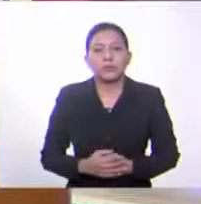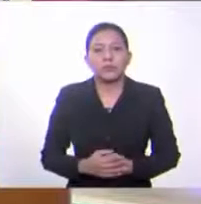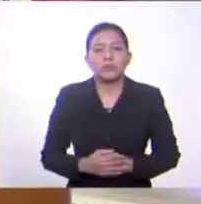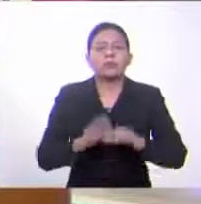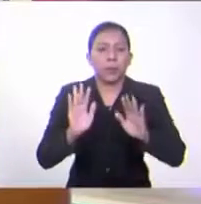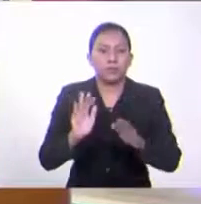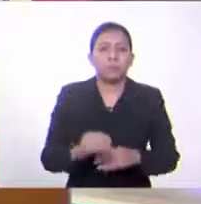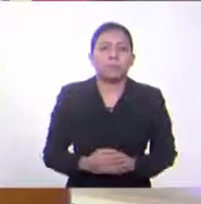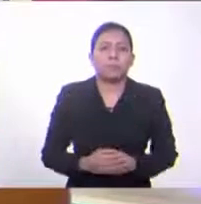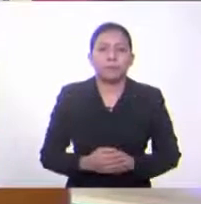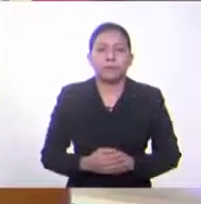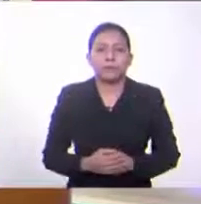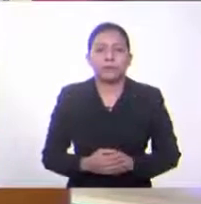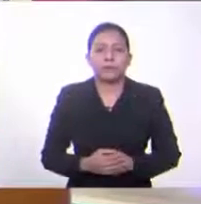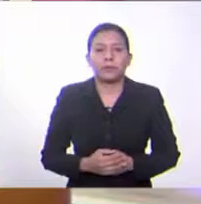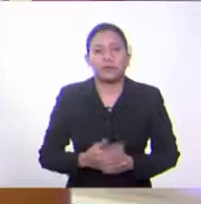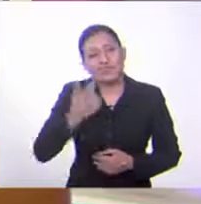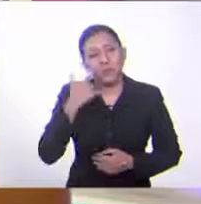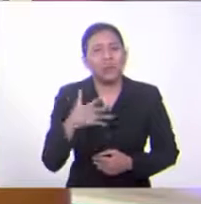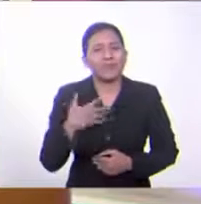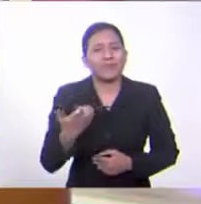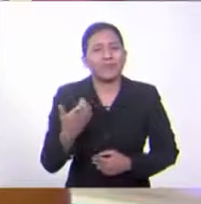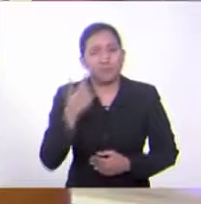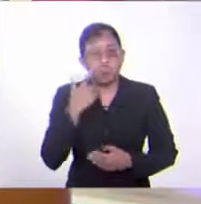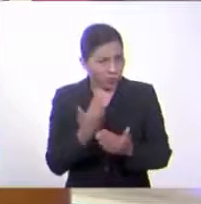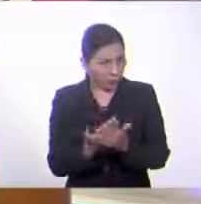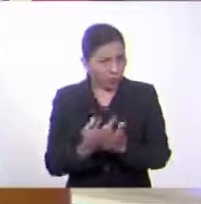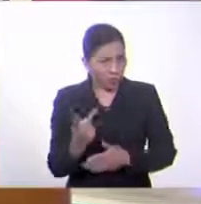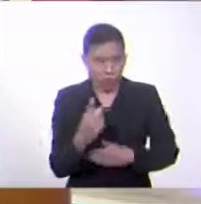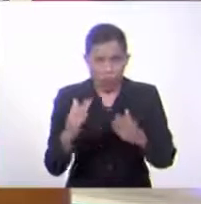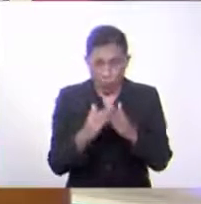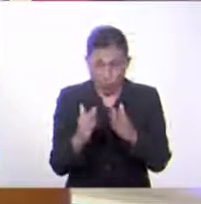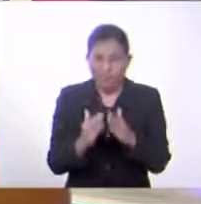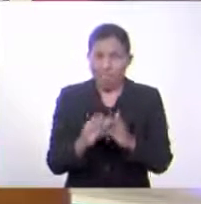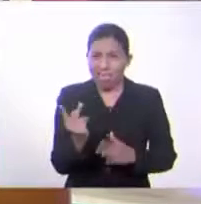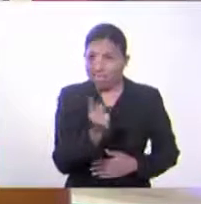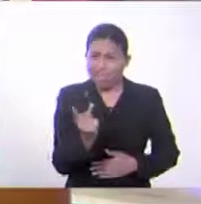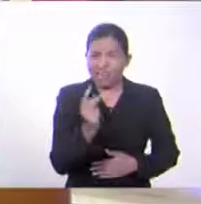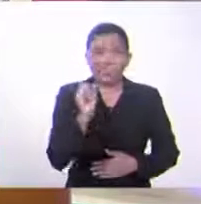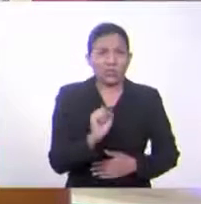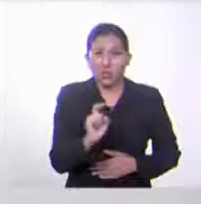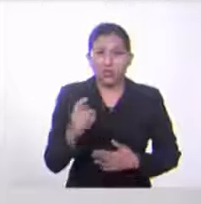Ahora, si queremos verificar que son congruentes, ¿qué deberíamos de determinar?